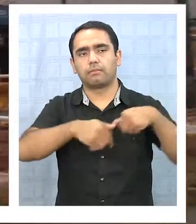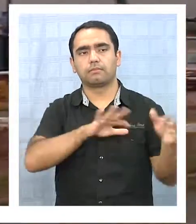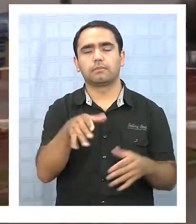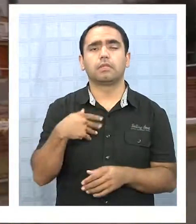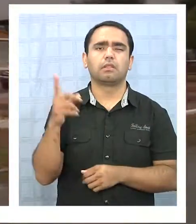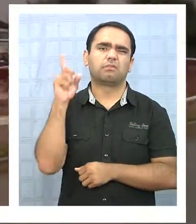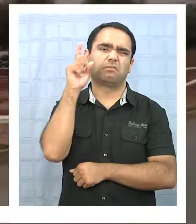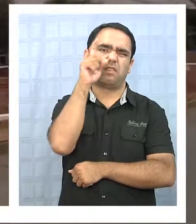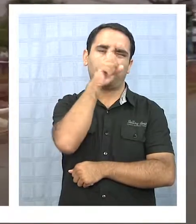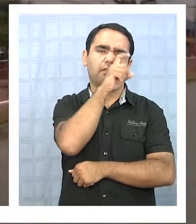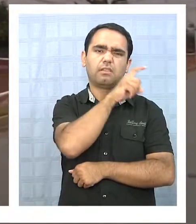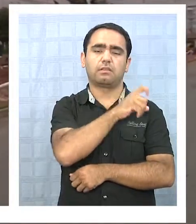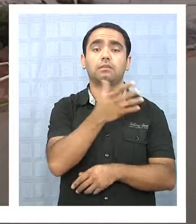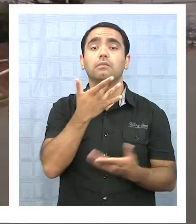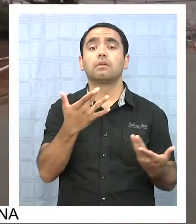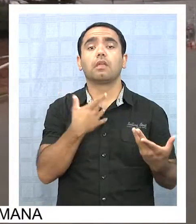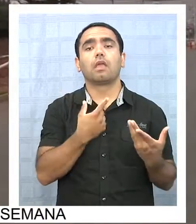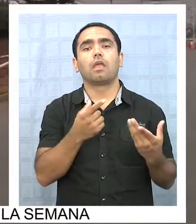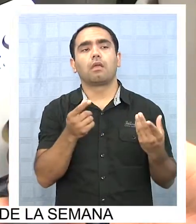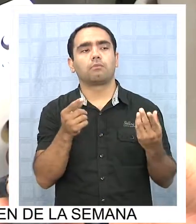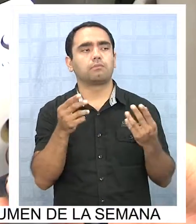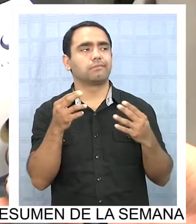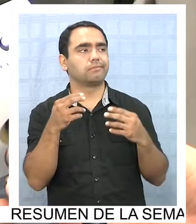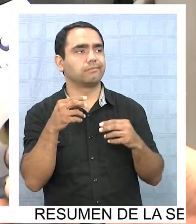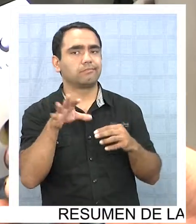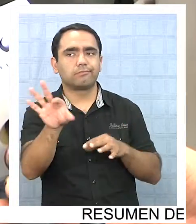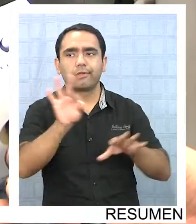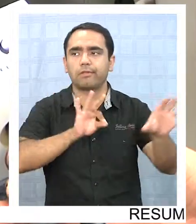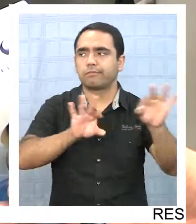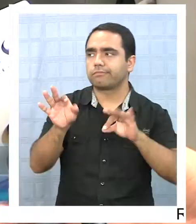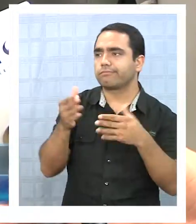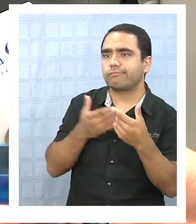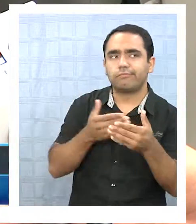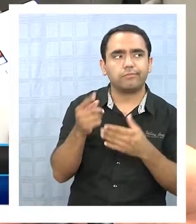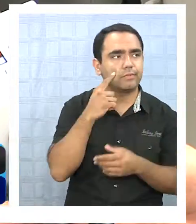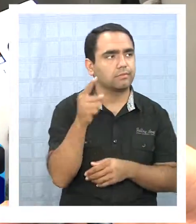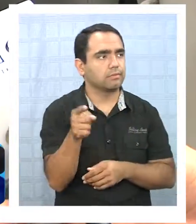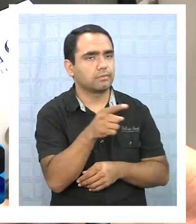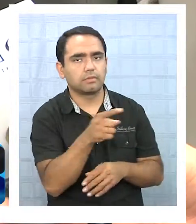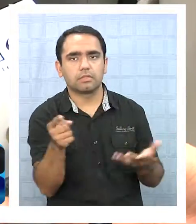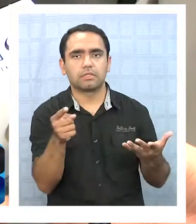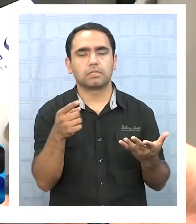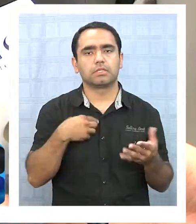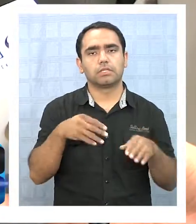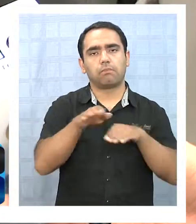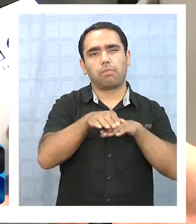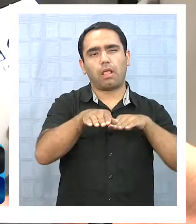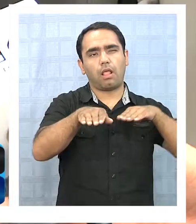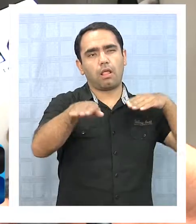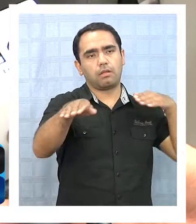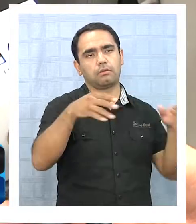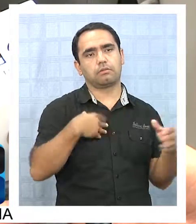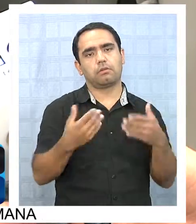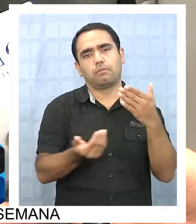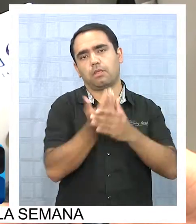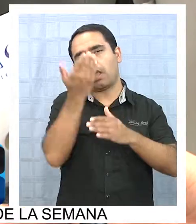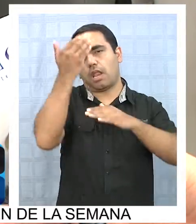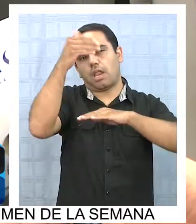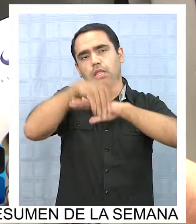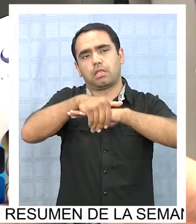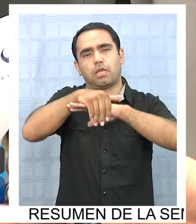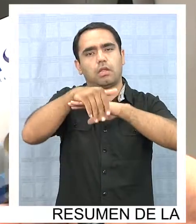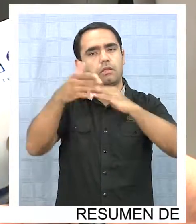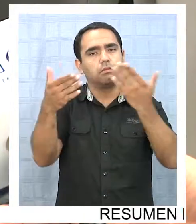Porque tienes poca alternativa y los tacos son grandes todos los días. ¿A qué hora más o menos? En la mañana, en la tarde, a la vuelta de la